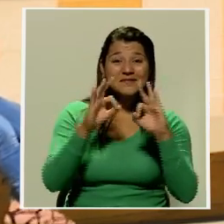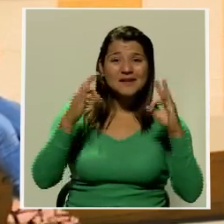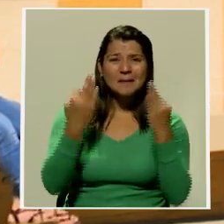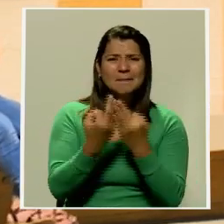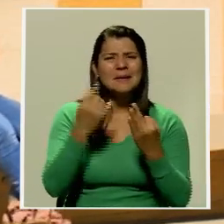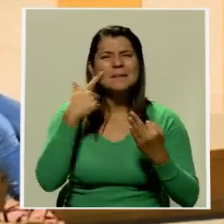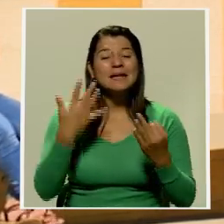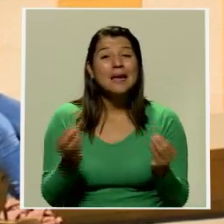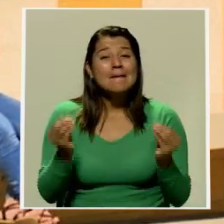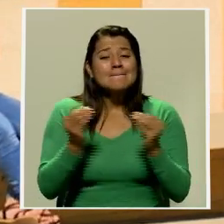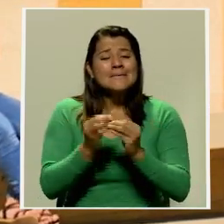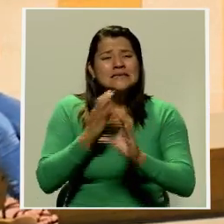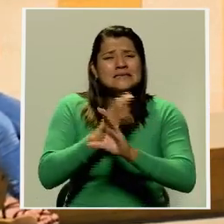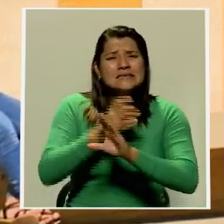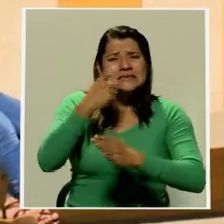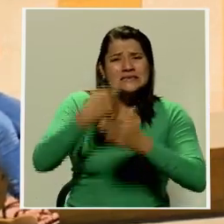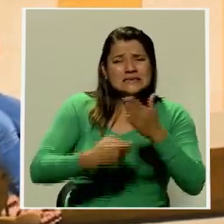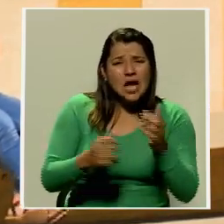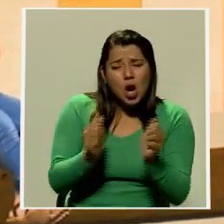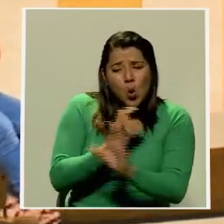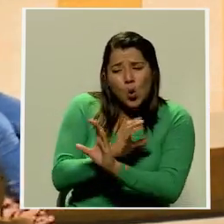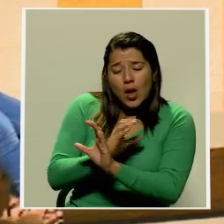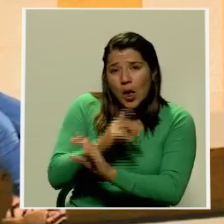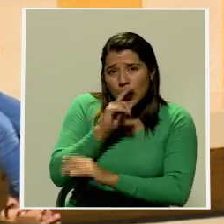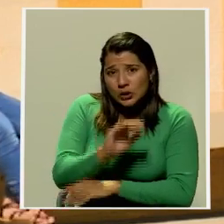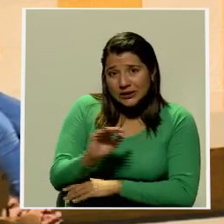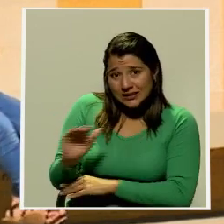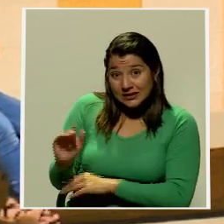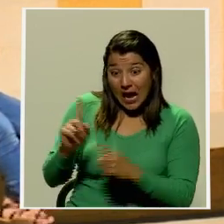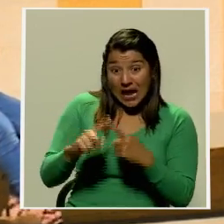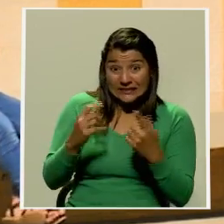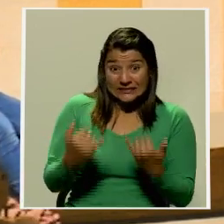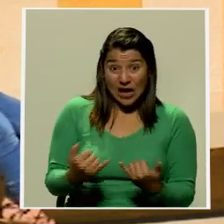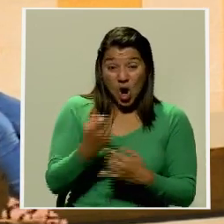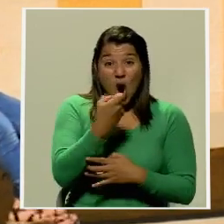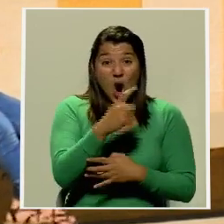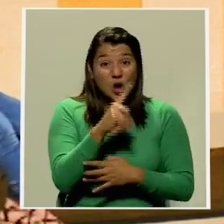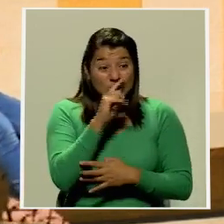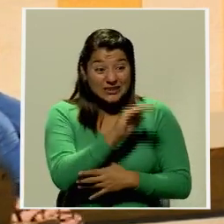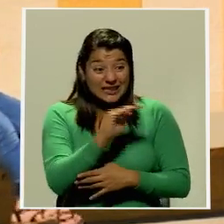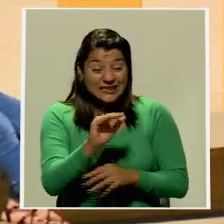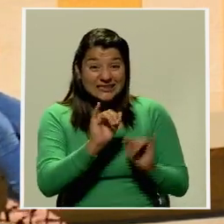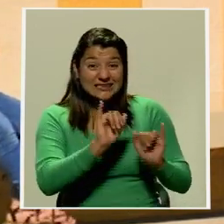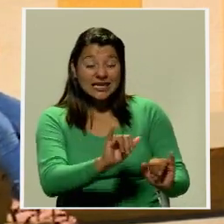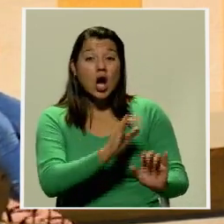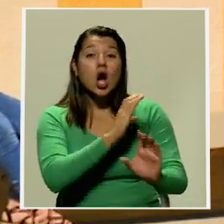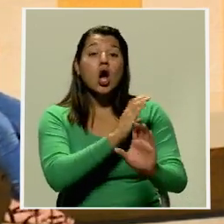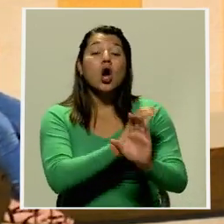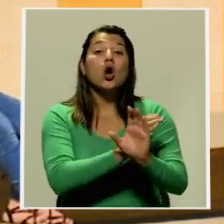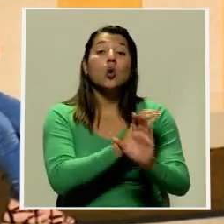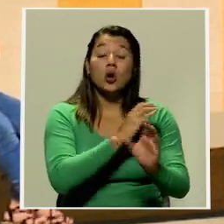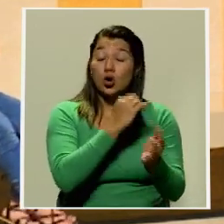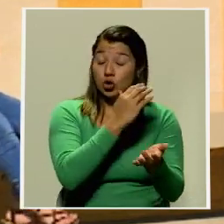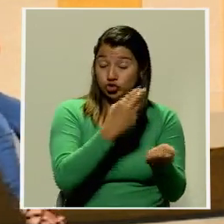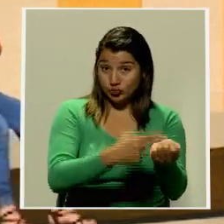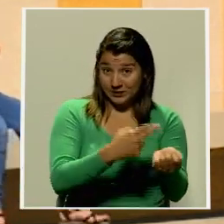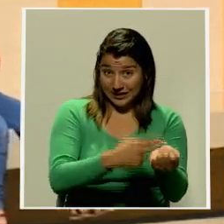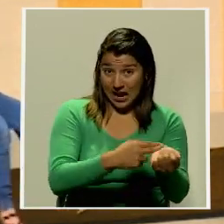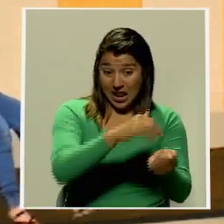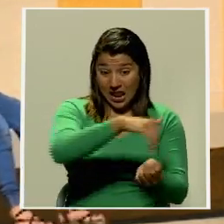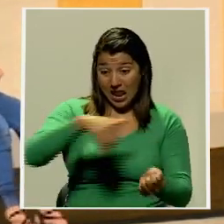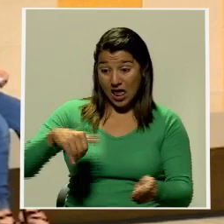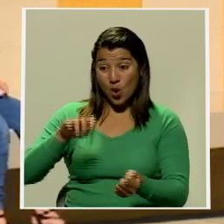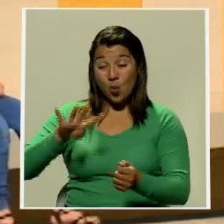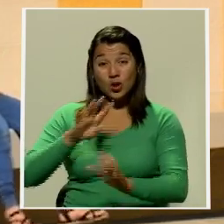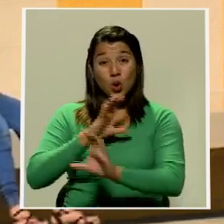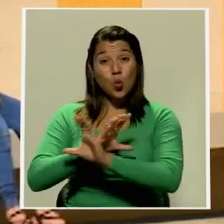medidas con los menores. A la fecha, hay 11 niños hospitalizados por virus respiratorios y 4 de ellos se encuentran en cuidados